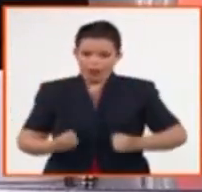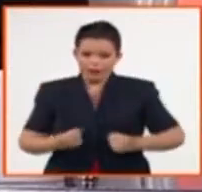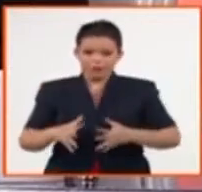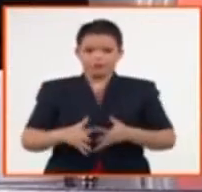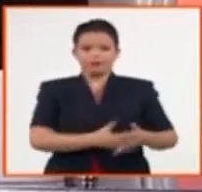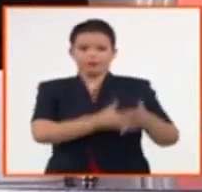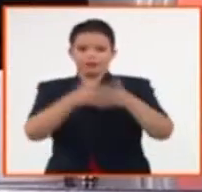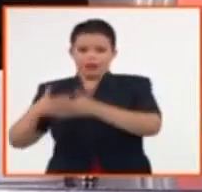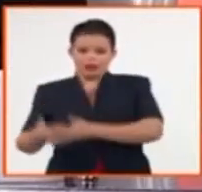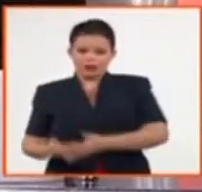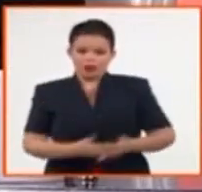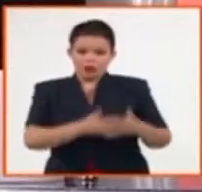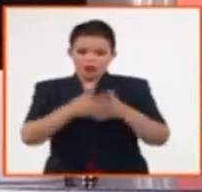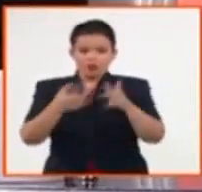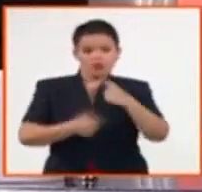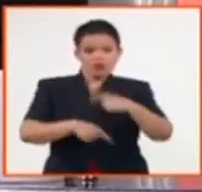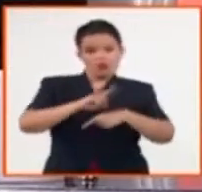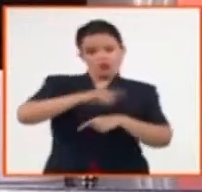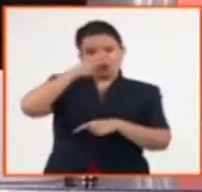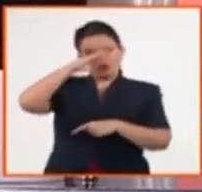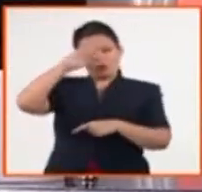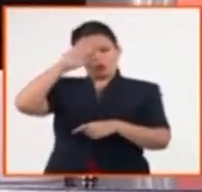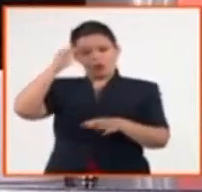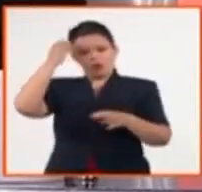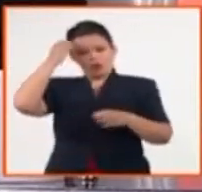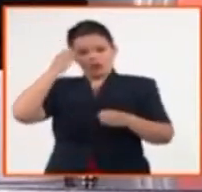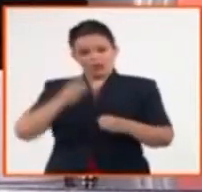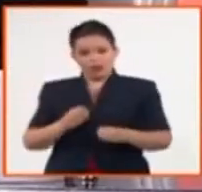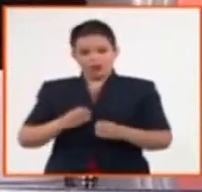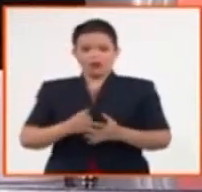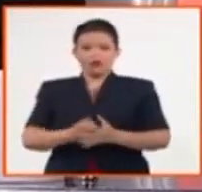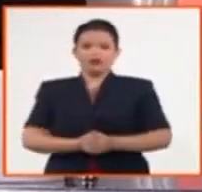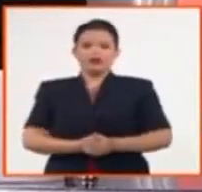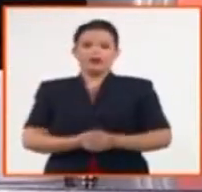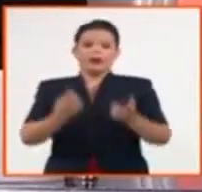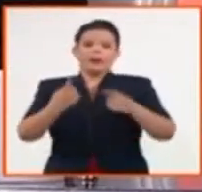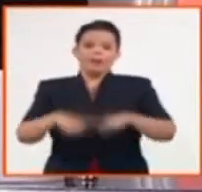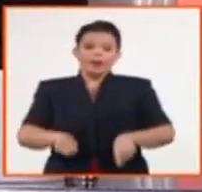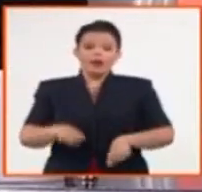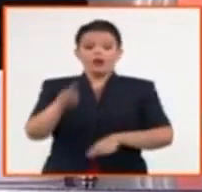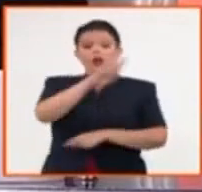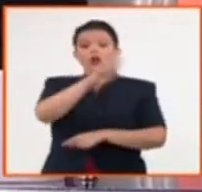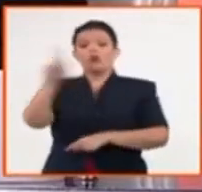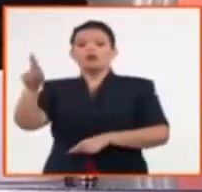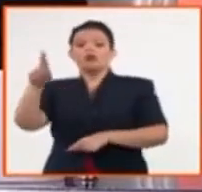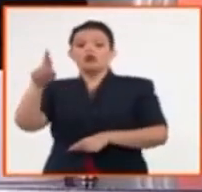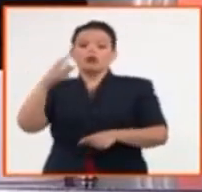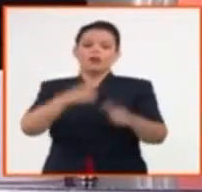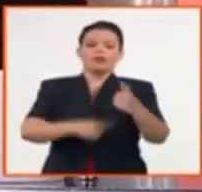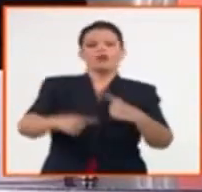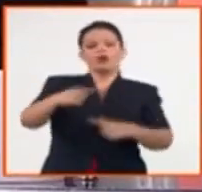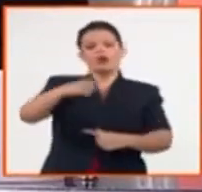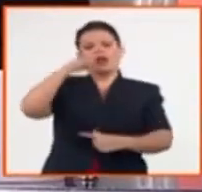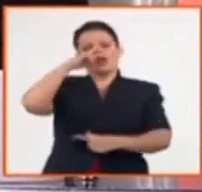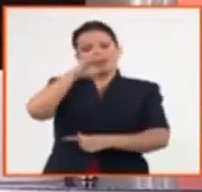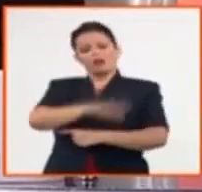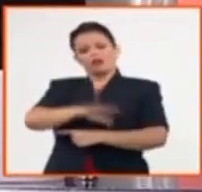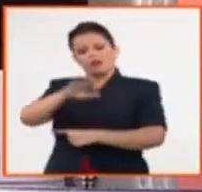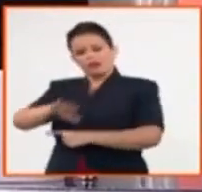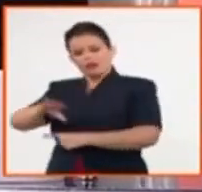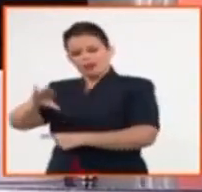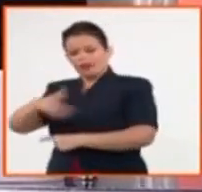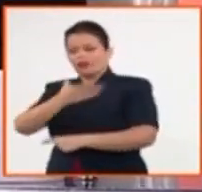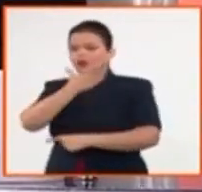revolución que ubica en el centro a su pueblo, a sus niños, adolescentes y jóvenes, puede desarrollar una campaña de vacunación